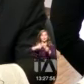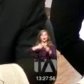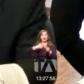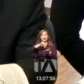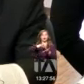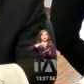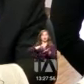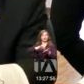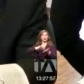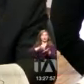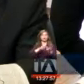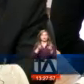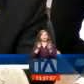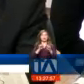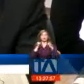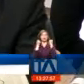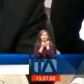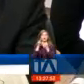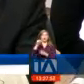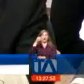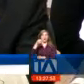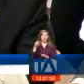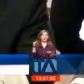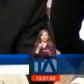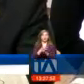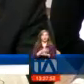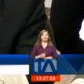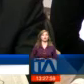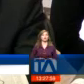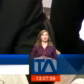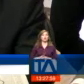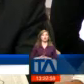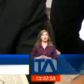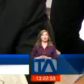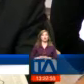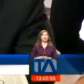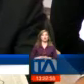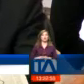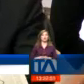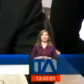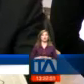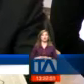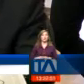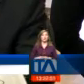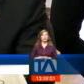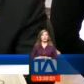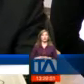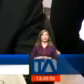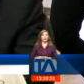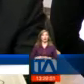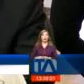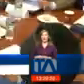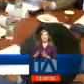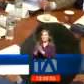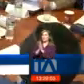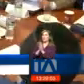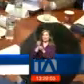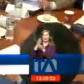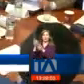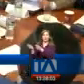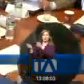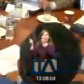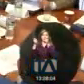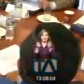Social incumplió con sus funciones al negarse a entregar información.